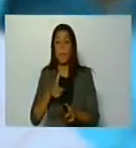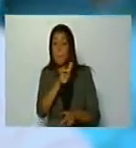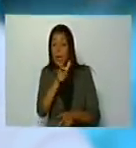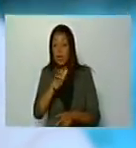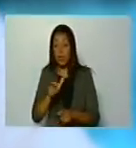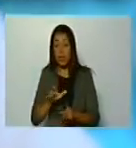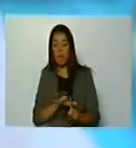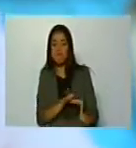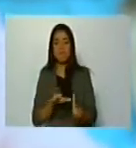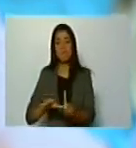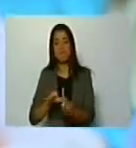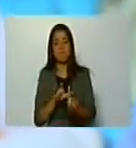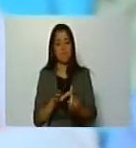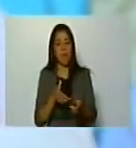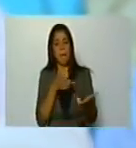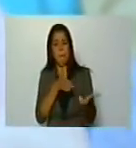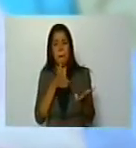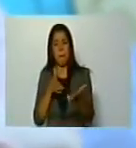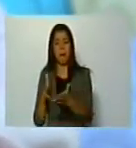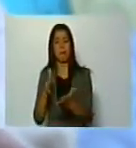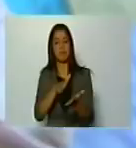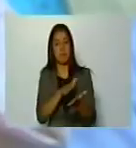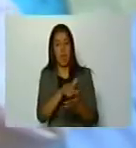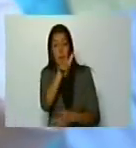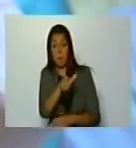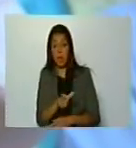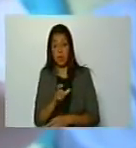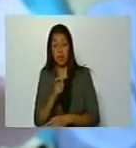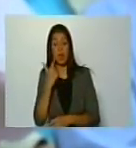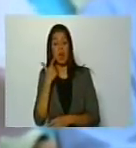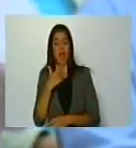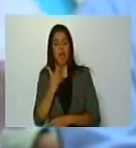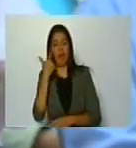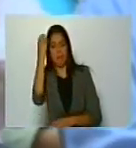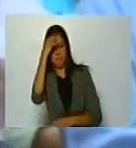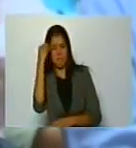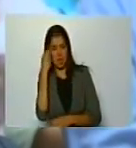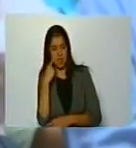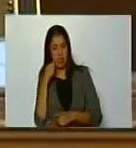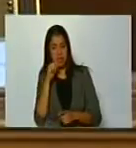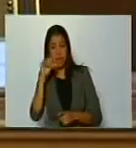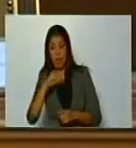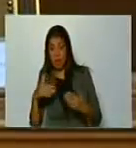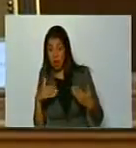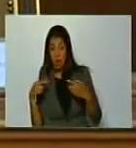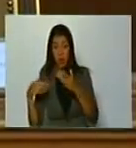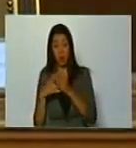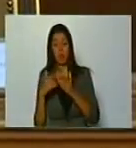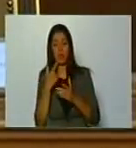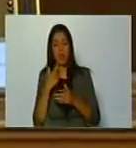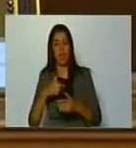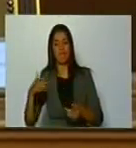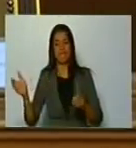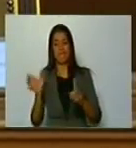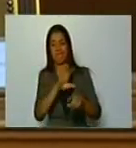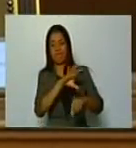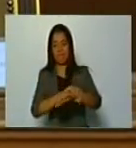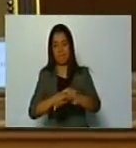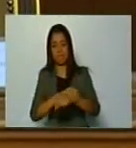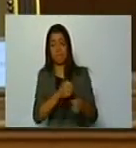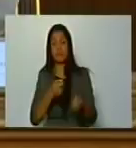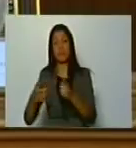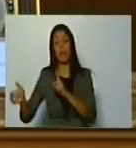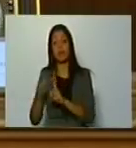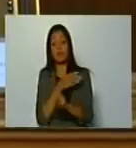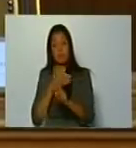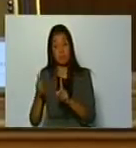ciudadanos por su forma de pensamiento, que los asesinaba, que los torturaba, que los desaparecía. Y